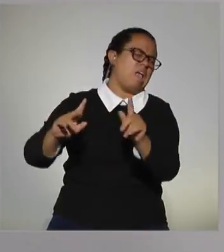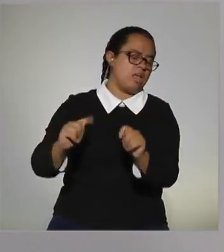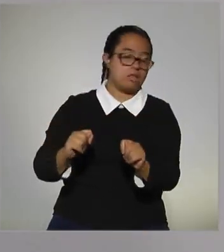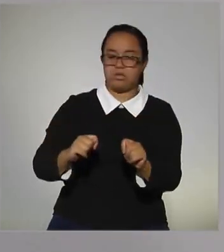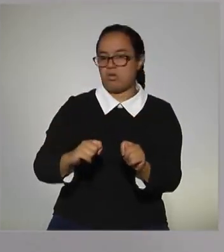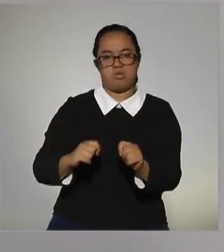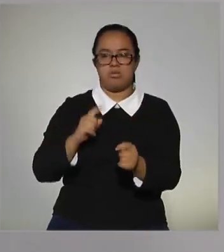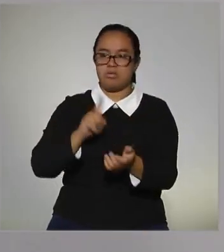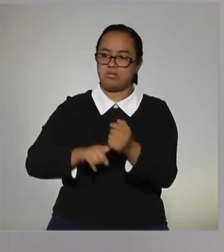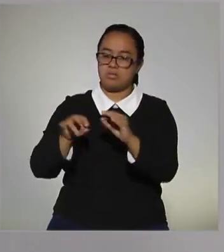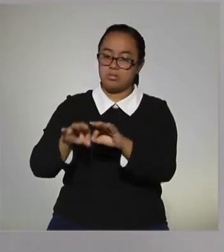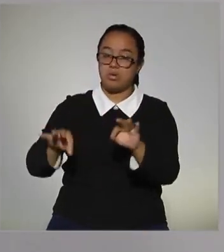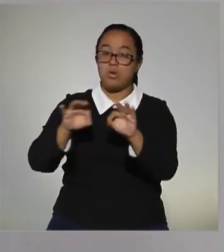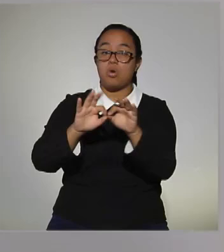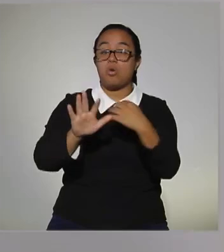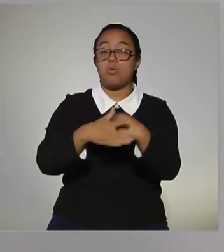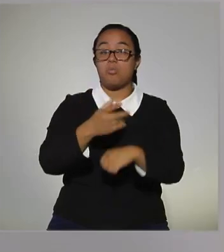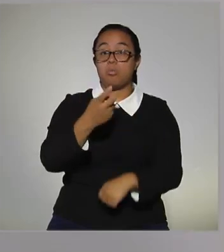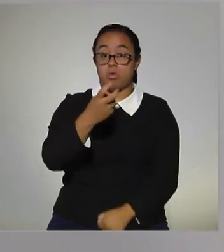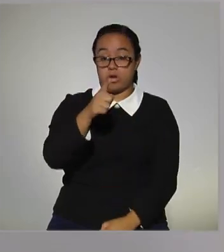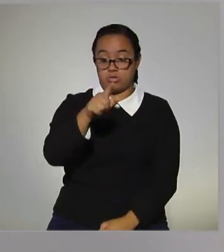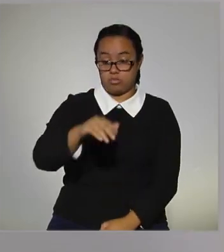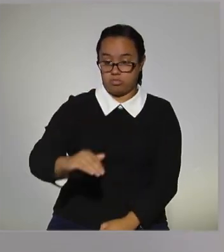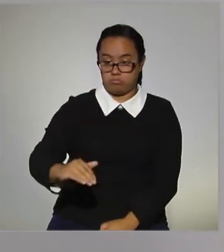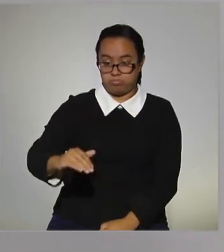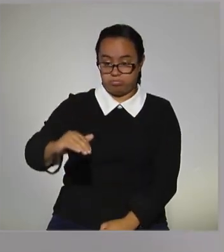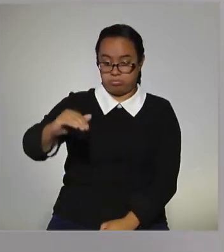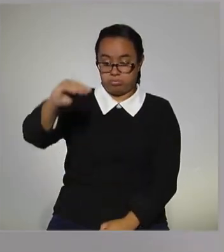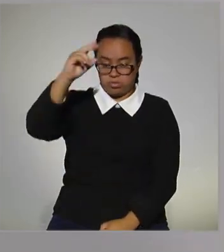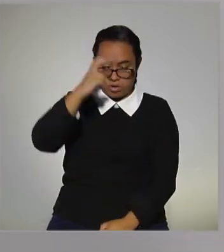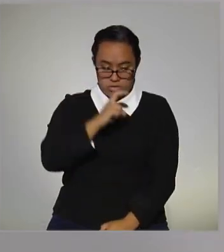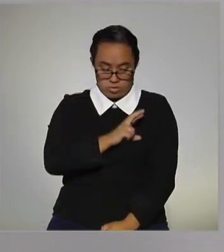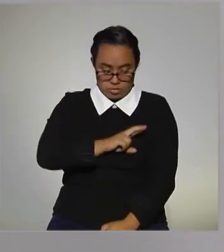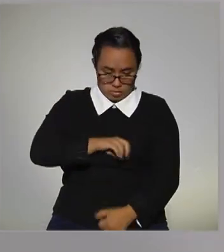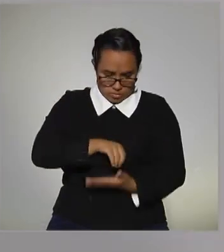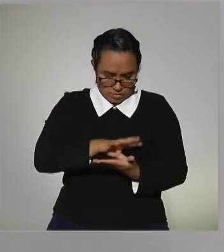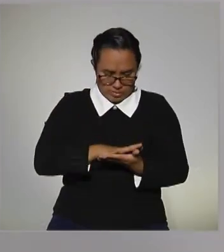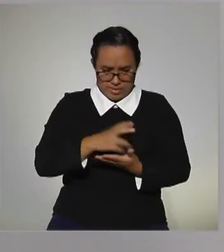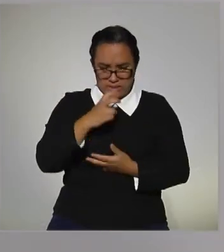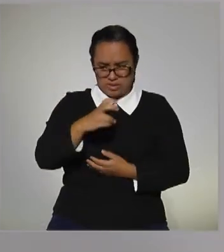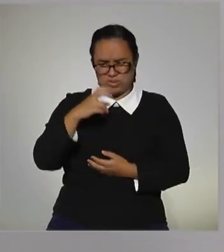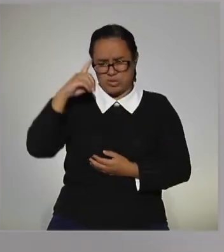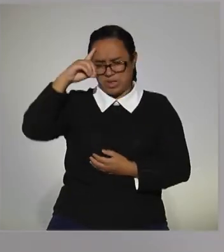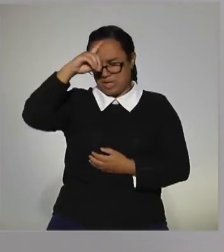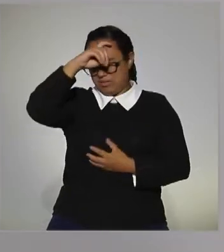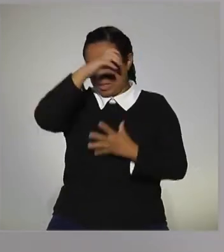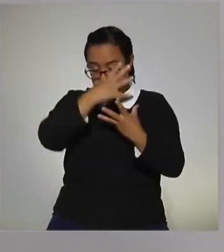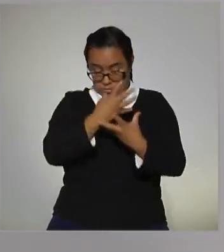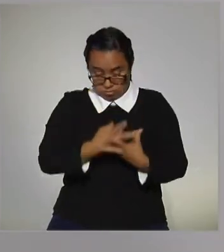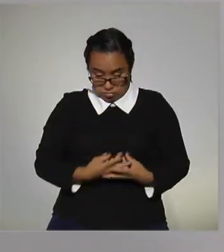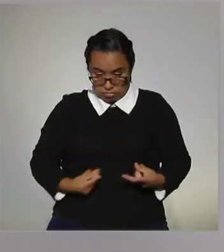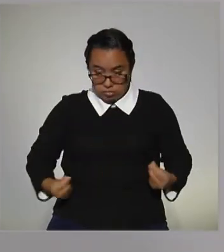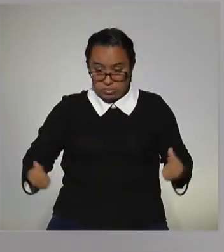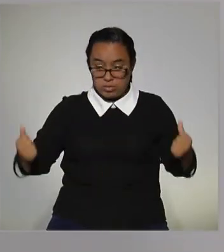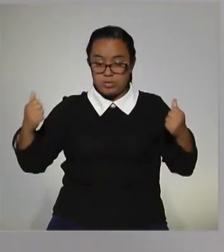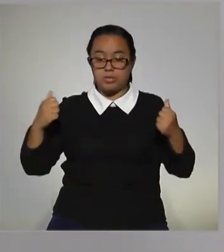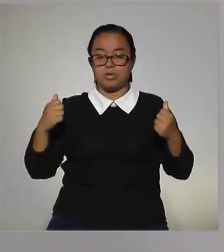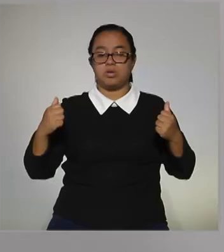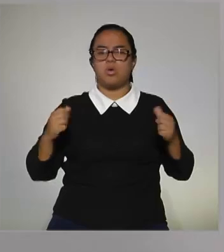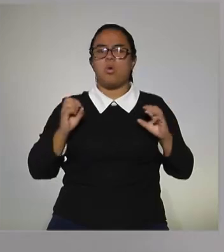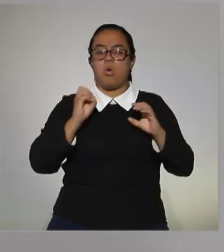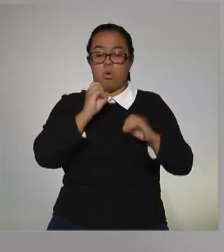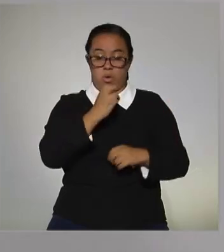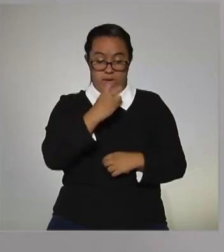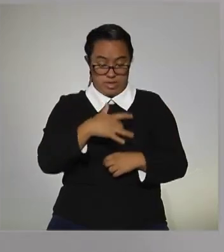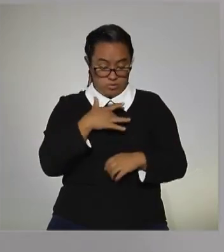que cuando creces o cuando lo llevas por tanto tiempo, se vuelve tan difícil el soltarlo o el no hacer caso a